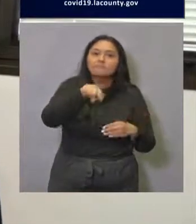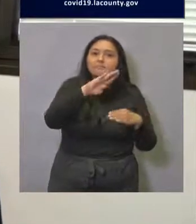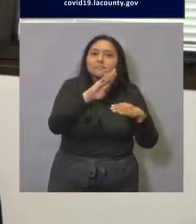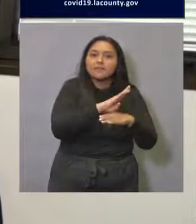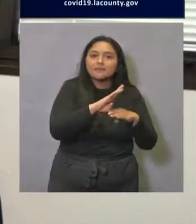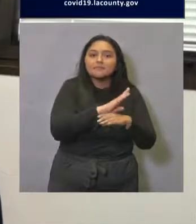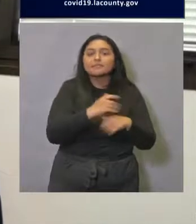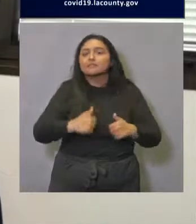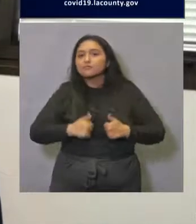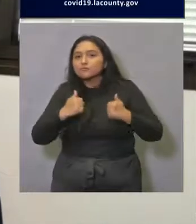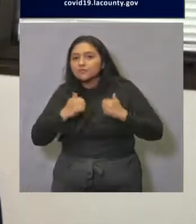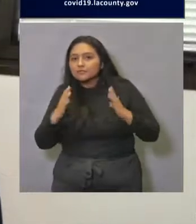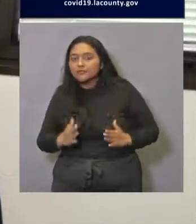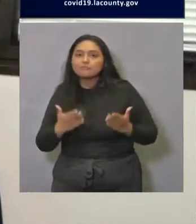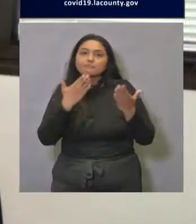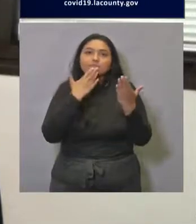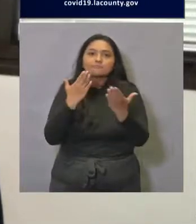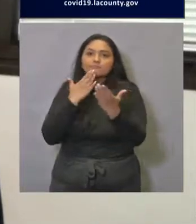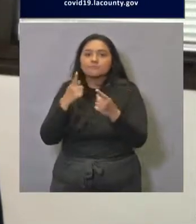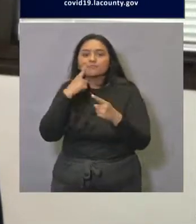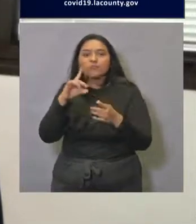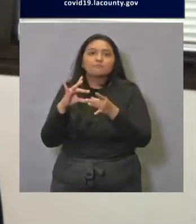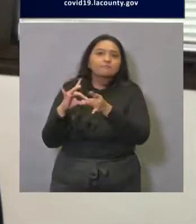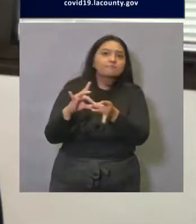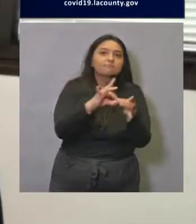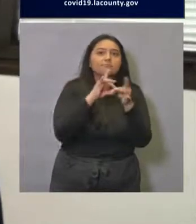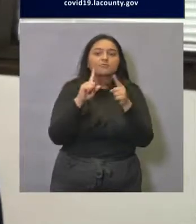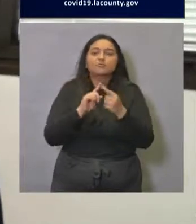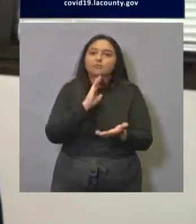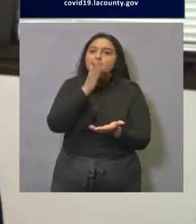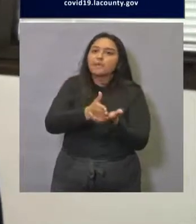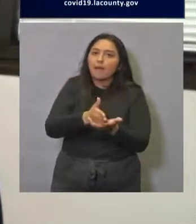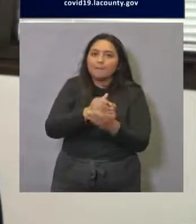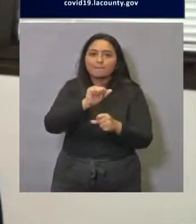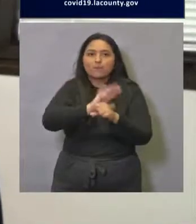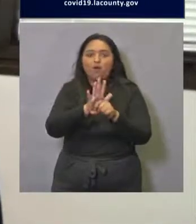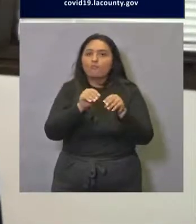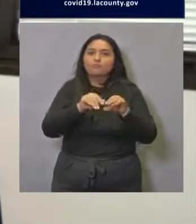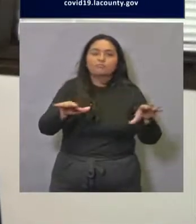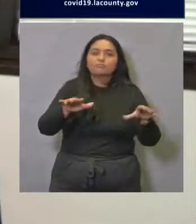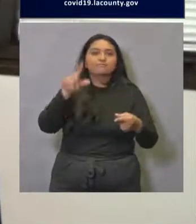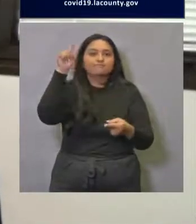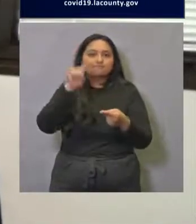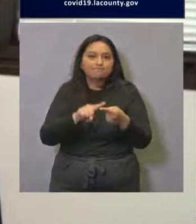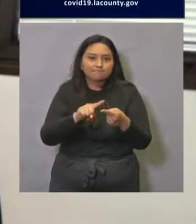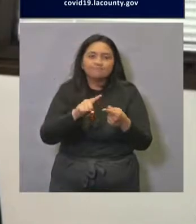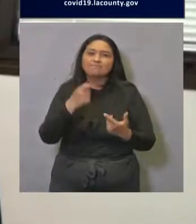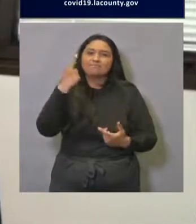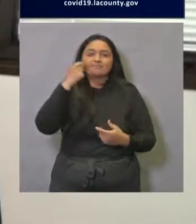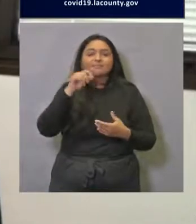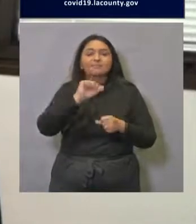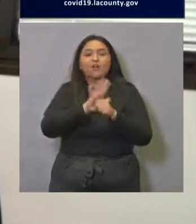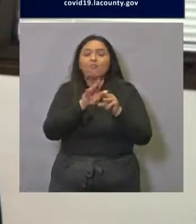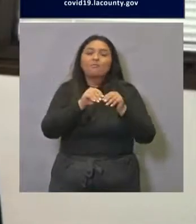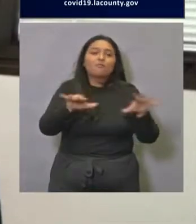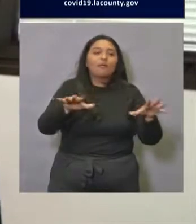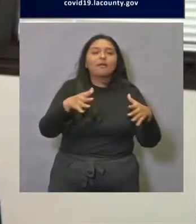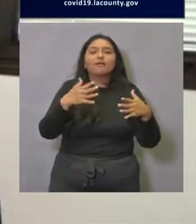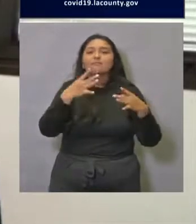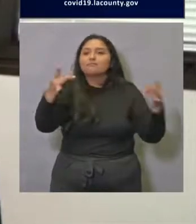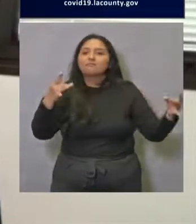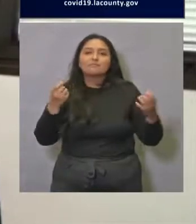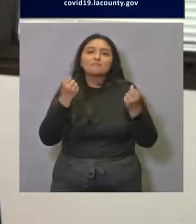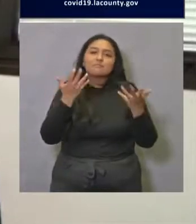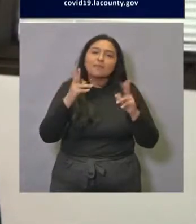lo posible para frenar la propagación de este virus mortal que se ha cobrado la vida de muchos de nuestros amigos y